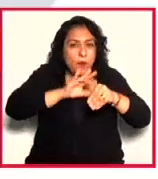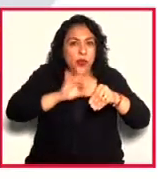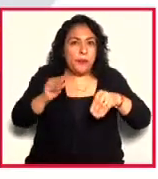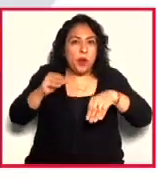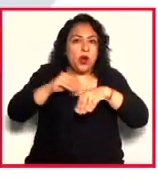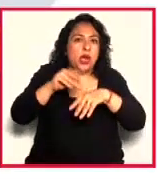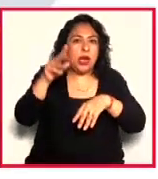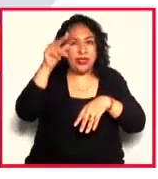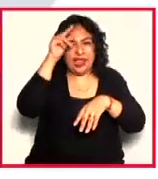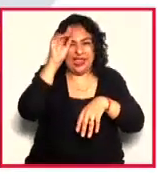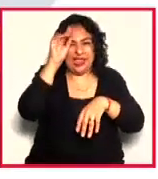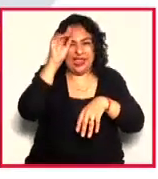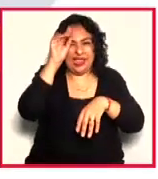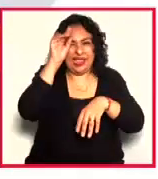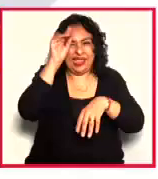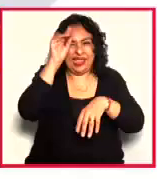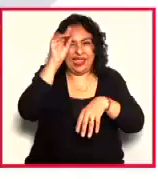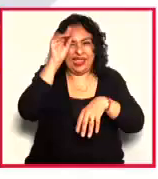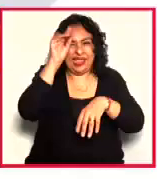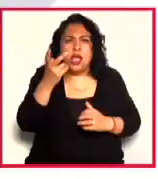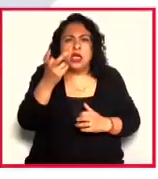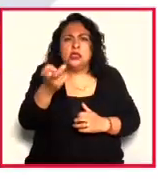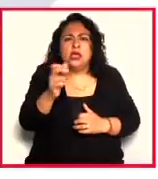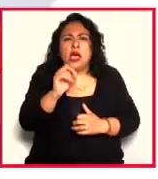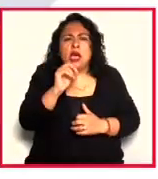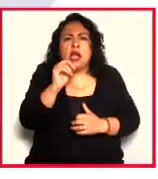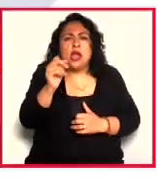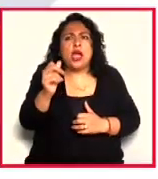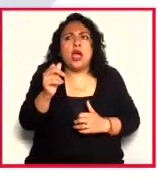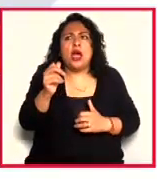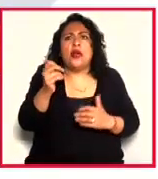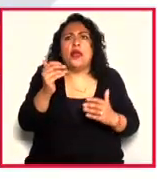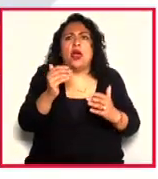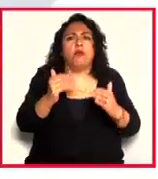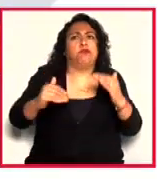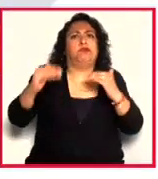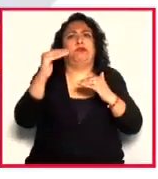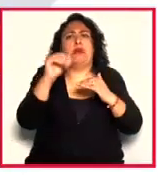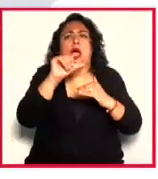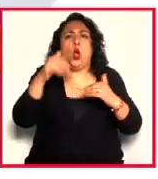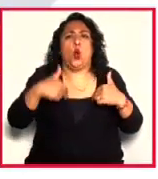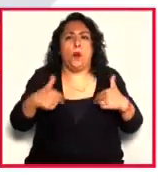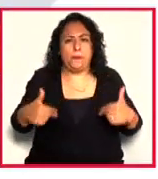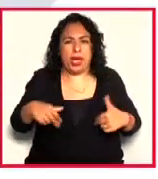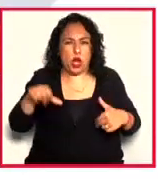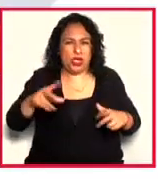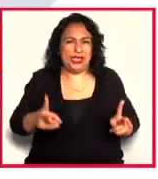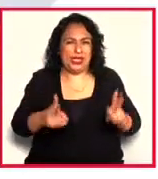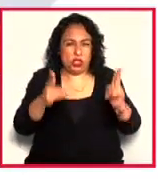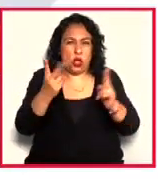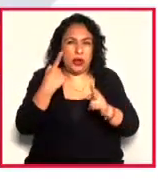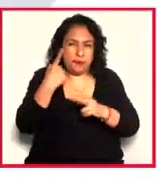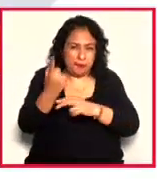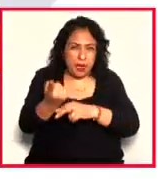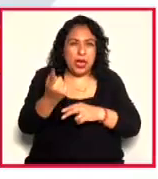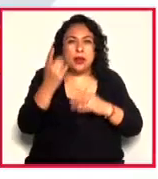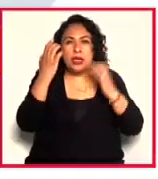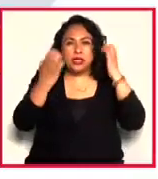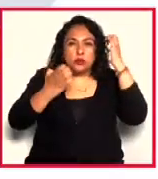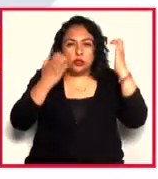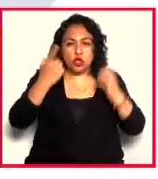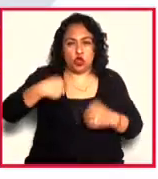inteligencia artificial sin que ésta de manera automatizada los superara. En la sección de hoy, los invito a recorrer la muestra Nosotros